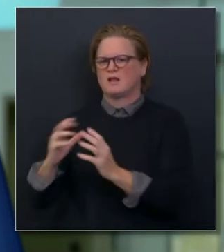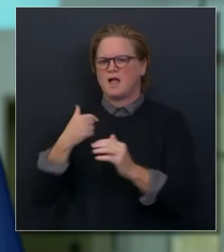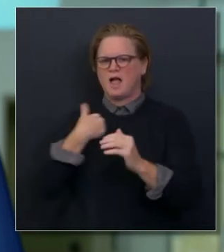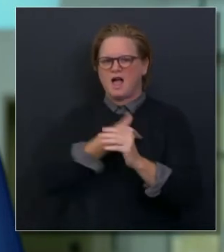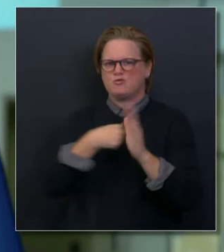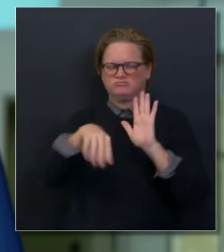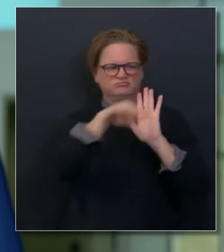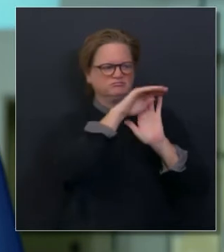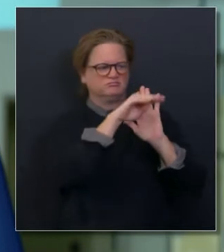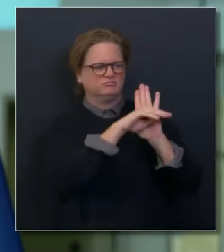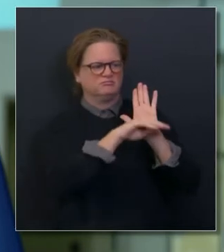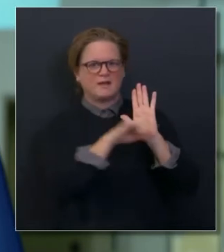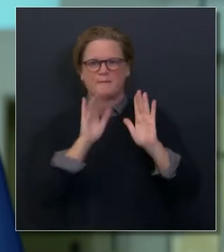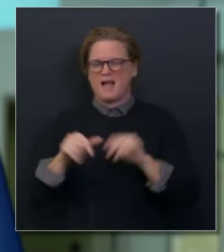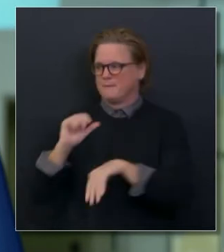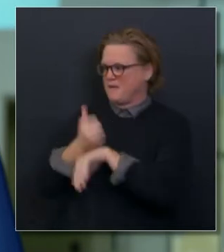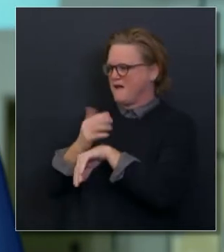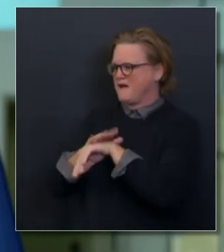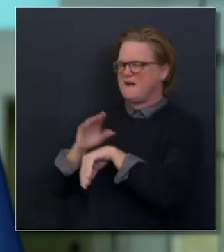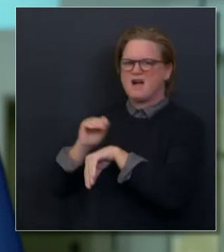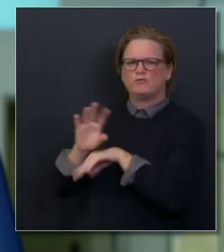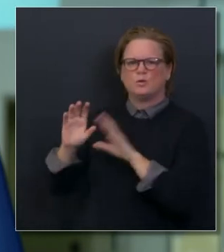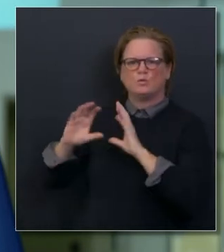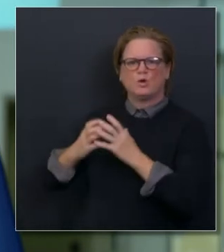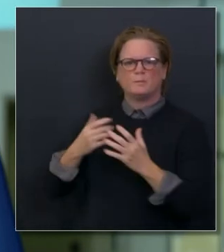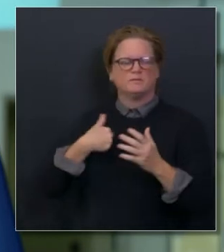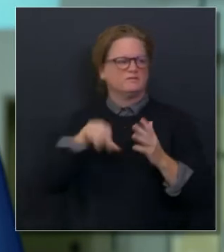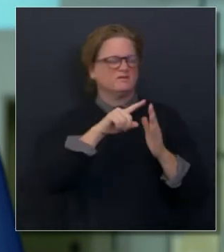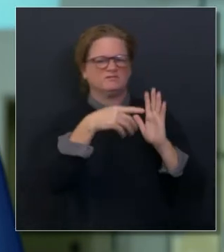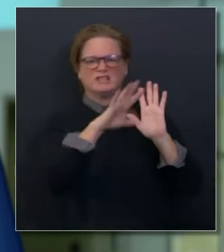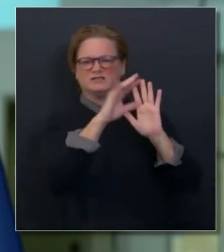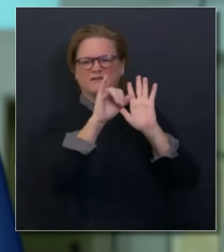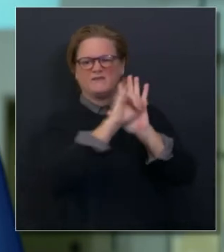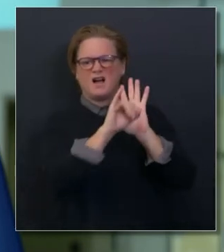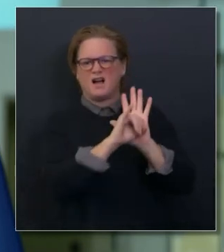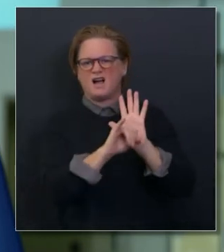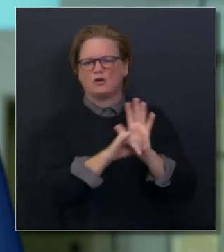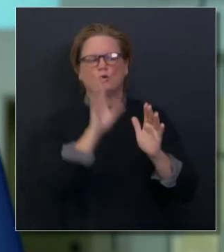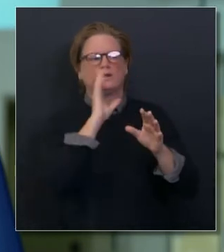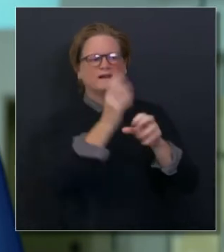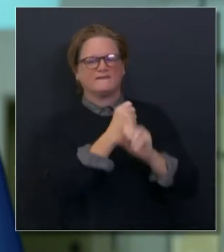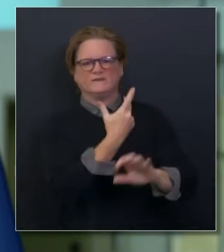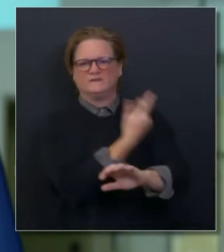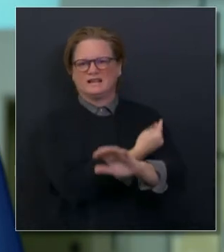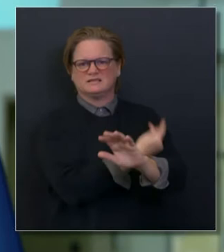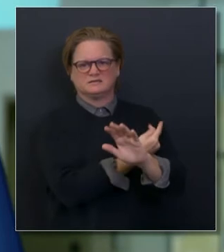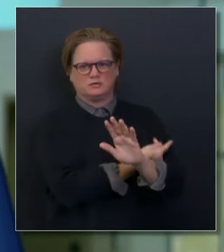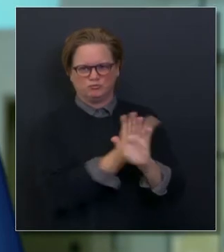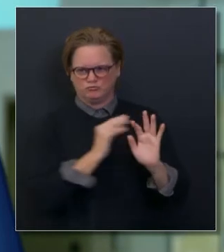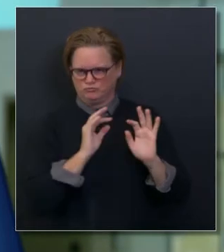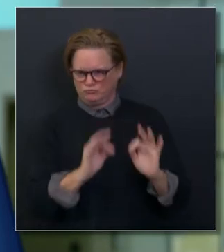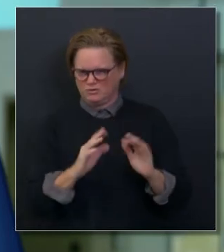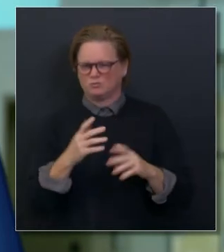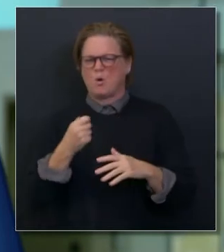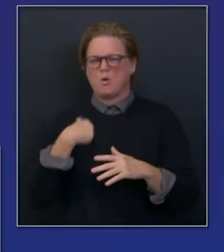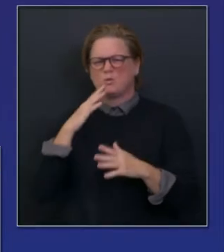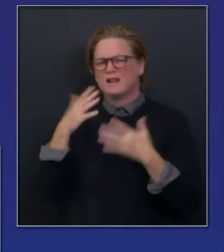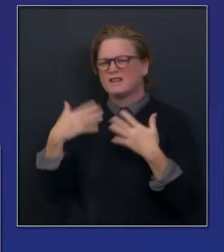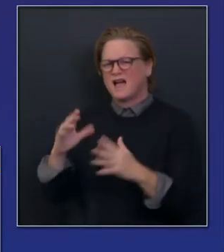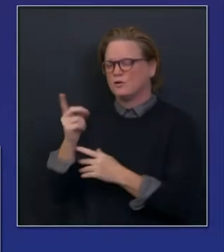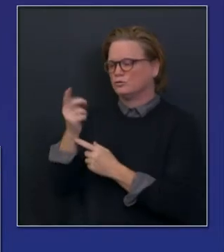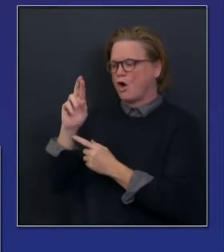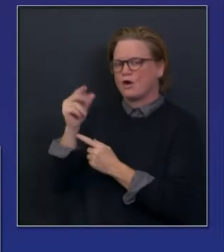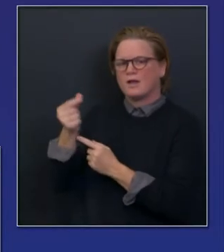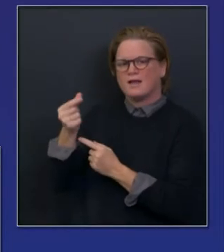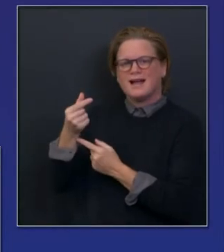Le voy a pedir al doctor Galli que tome el podio por un momento para hablar de los detalles. Y muchas gracias por esa pregunta. Quiero